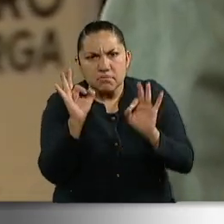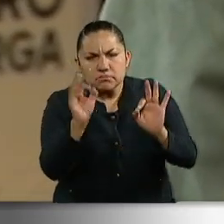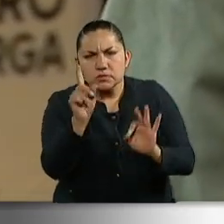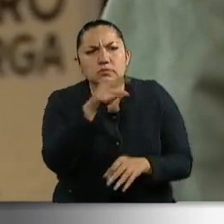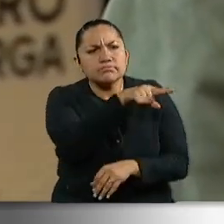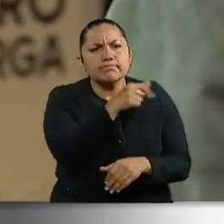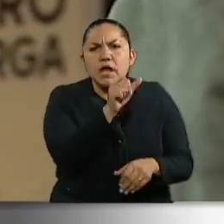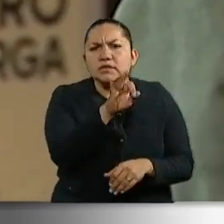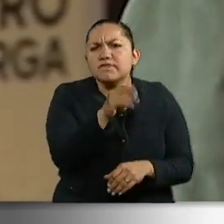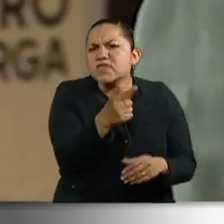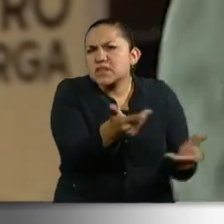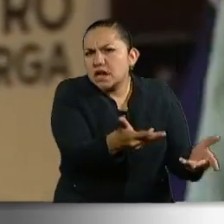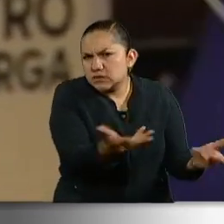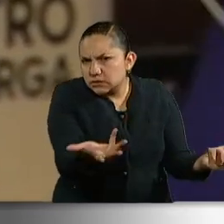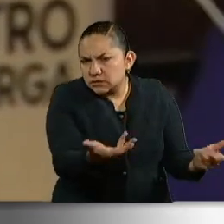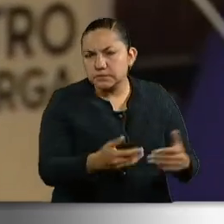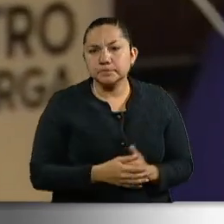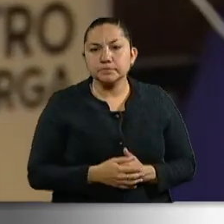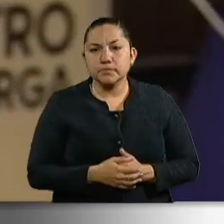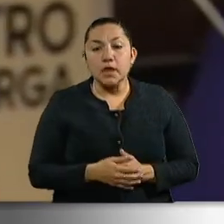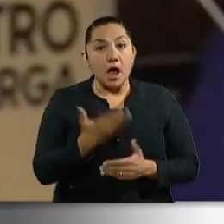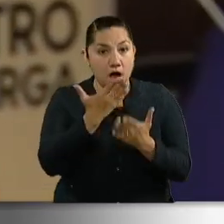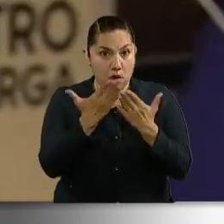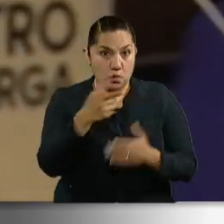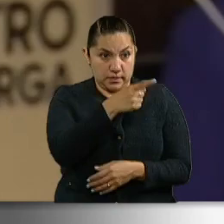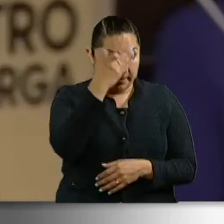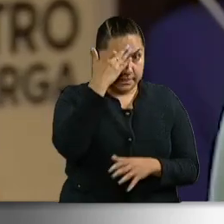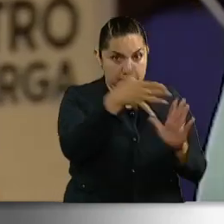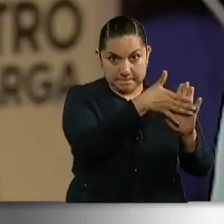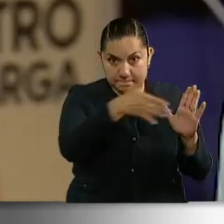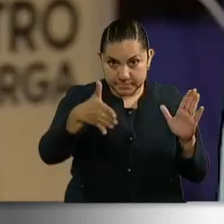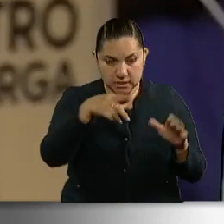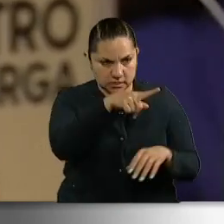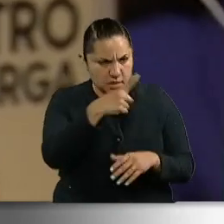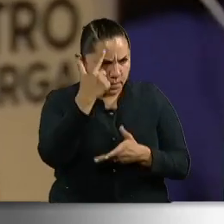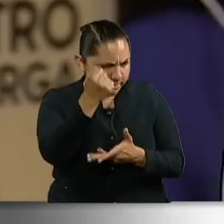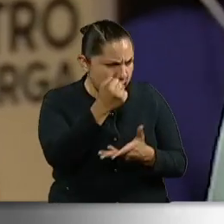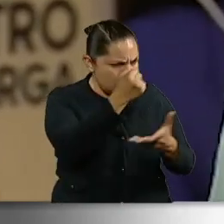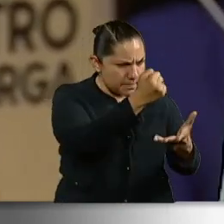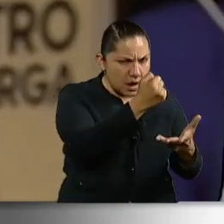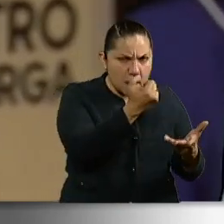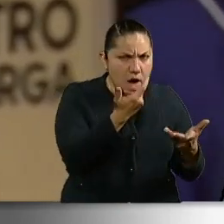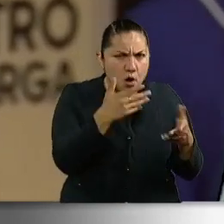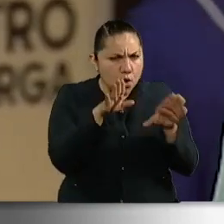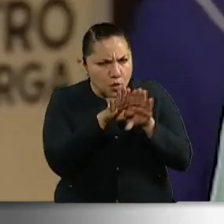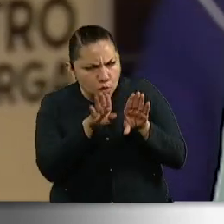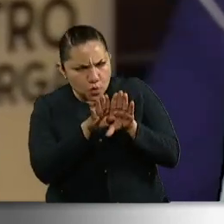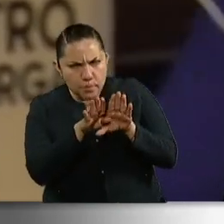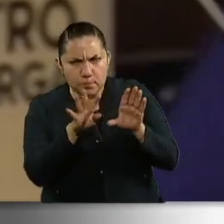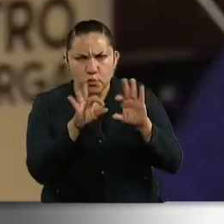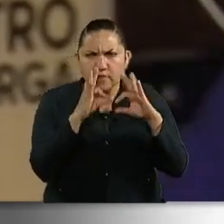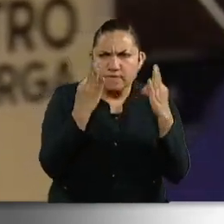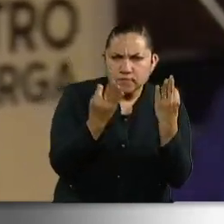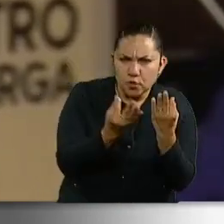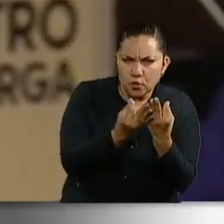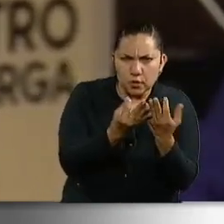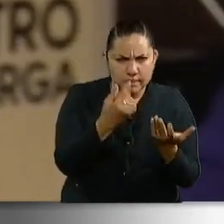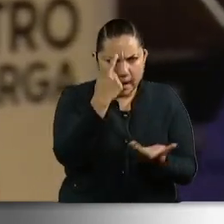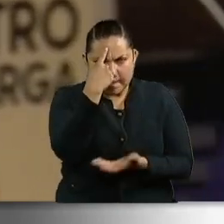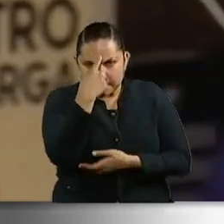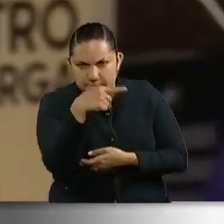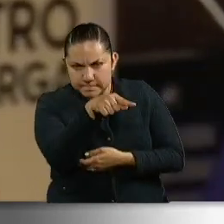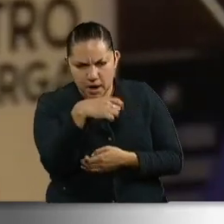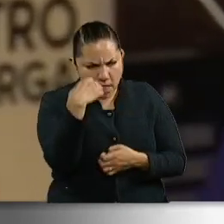se advierten datos que no solo encienden los focos rojos respecto a cómo se están determinando los mecanismos o metodologías para llevar a cabo la